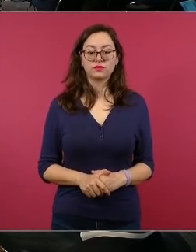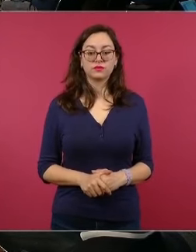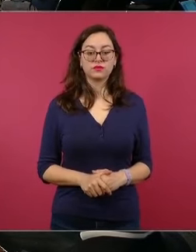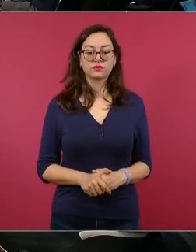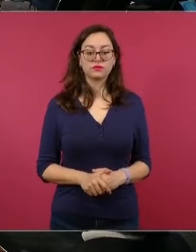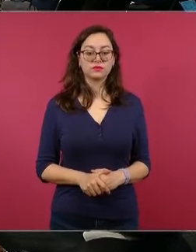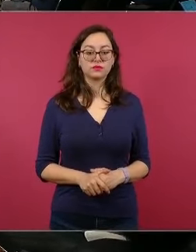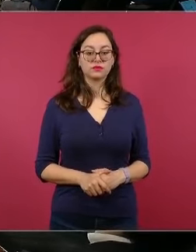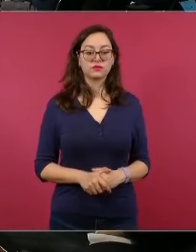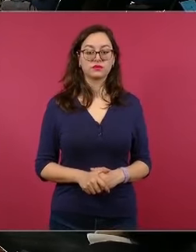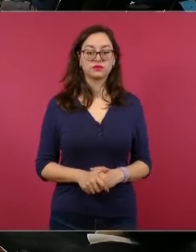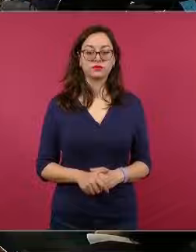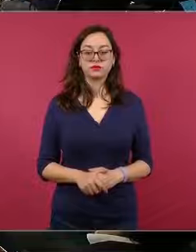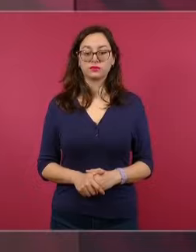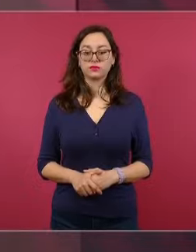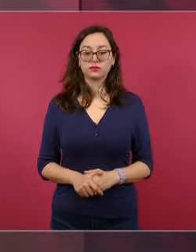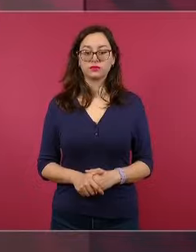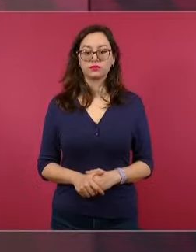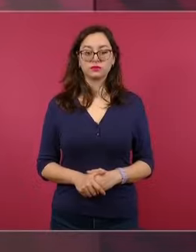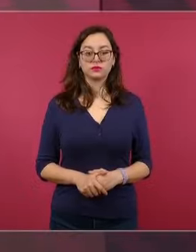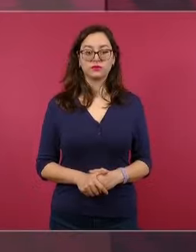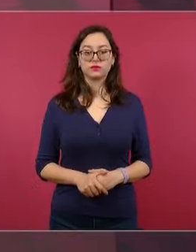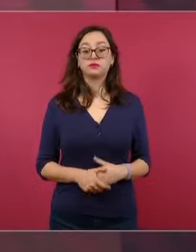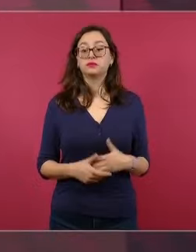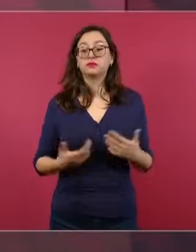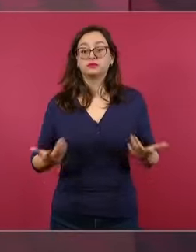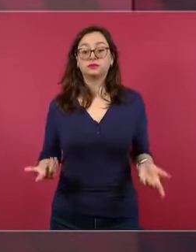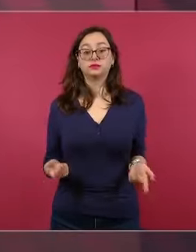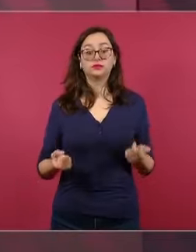matices es como los